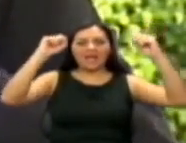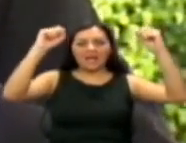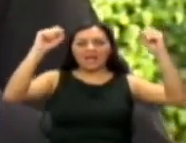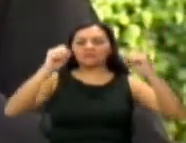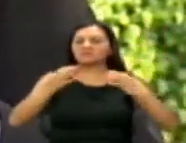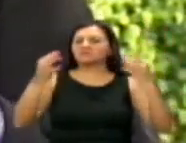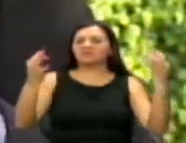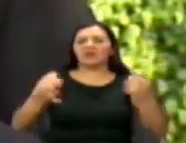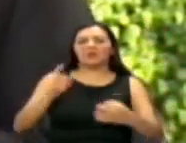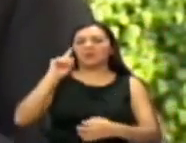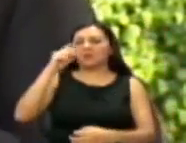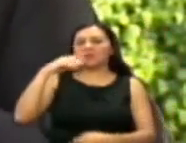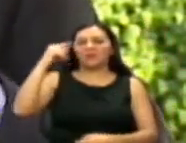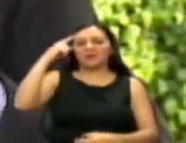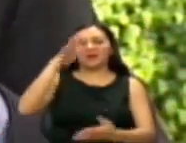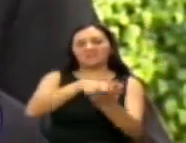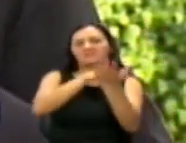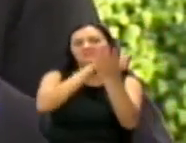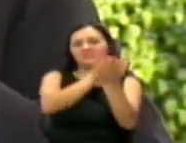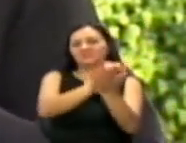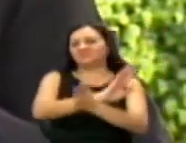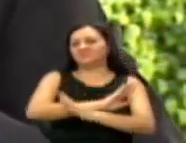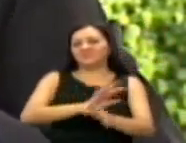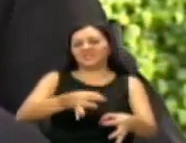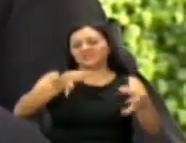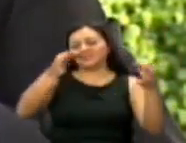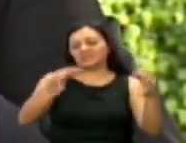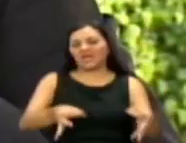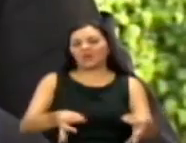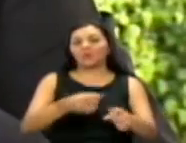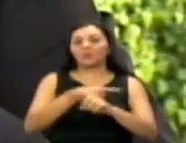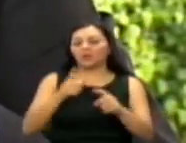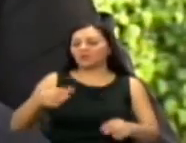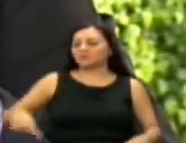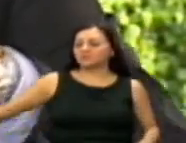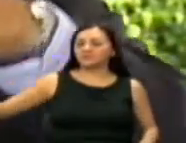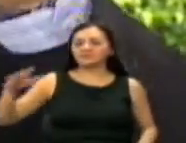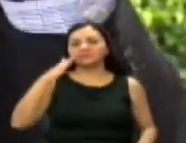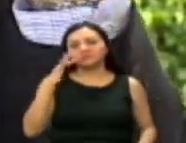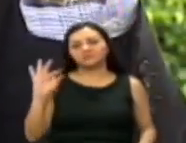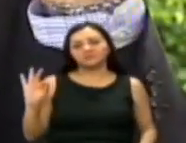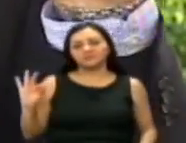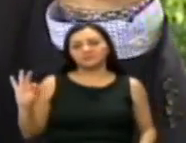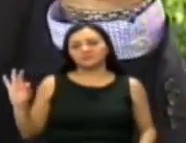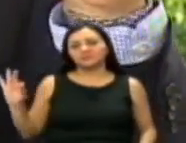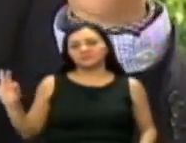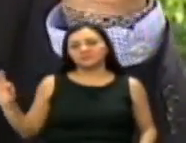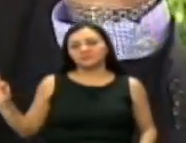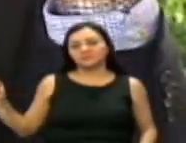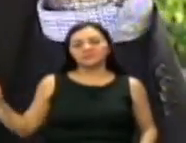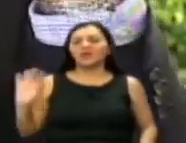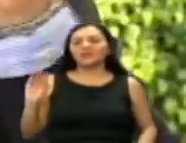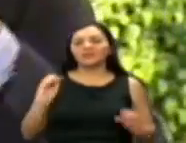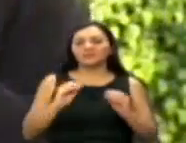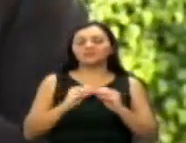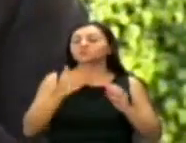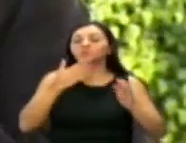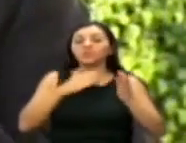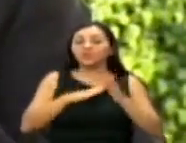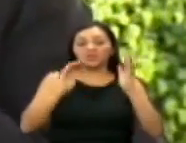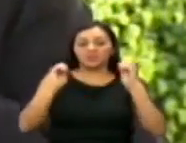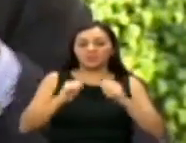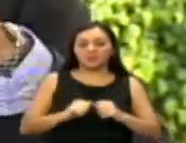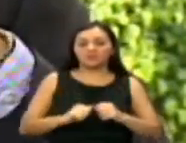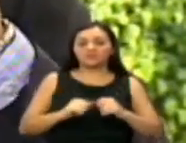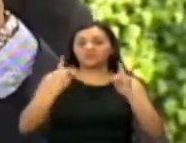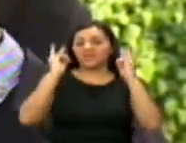se está prevalida. Hay mucha prepotencia, mucha agresividad, porque se convencen que son los únicos. Por ejemplo, en el caso de la burguesía quiteña,